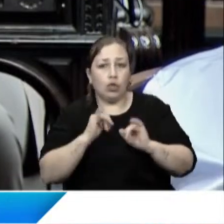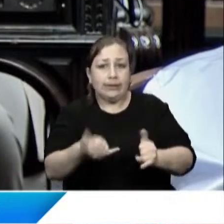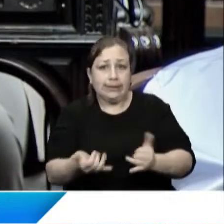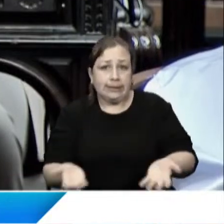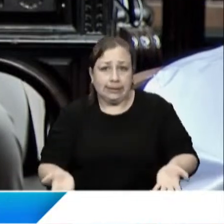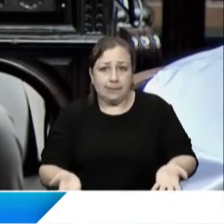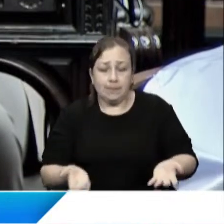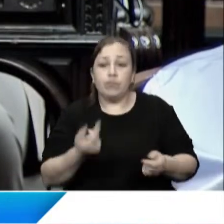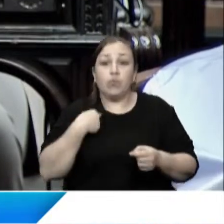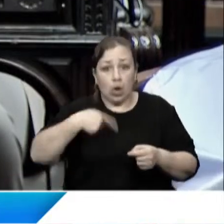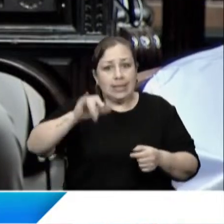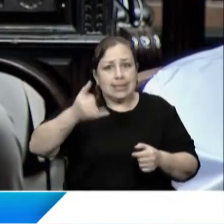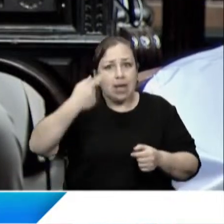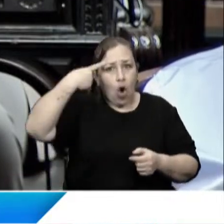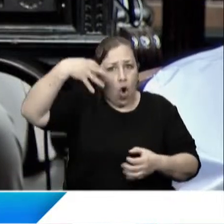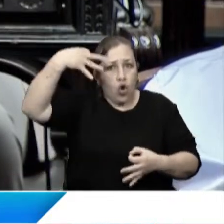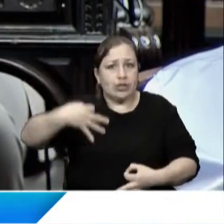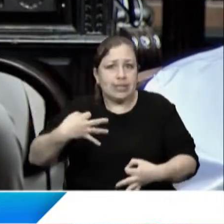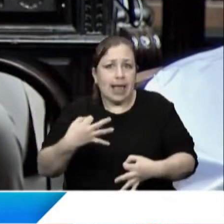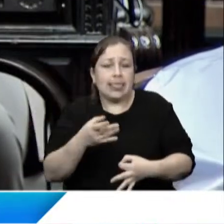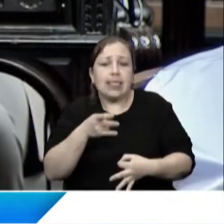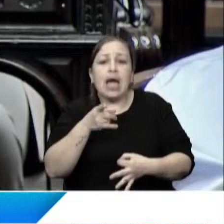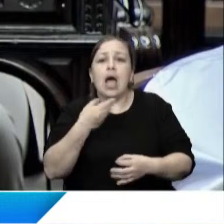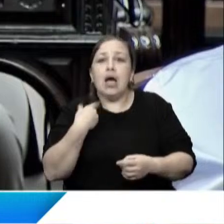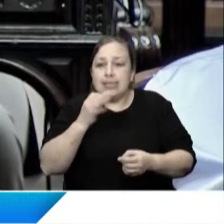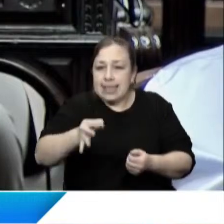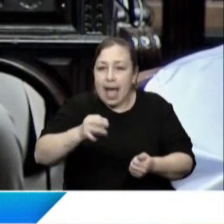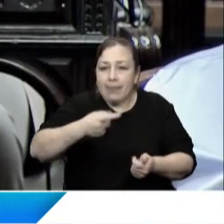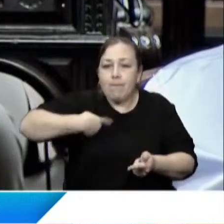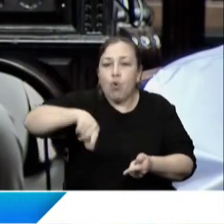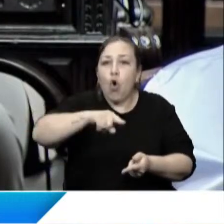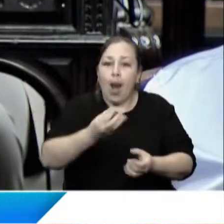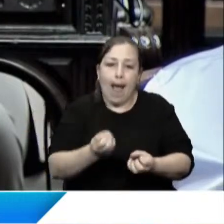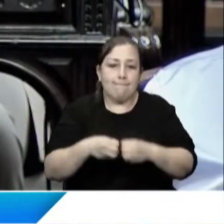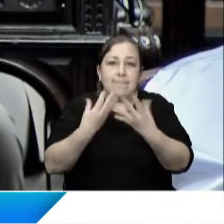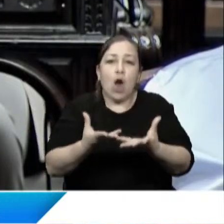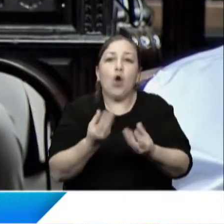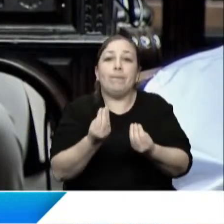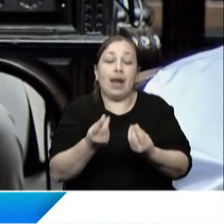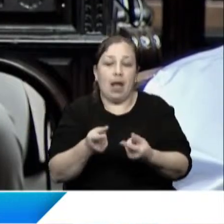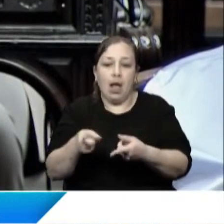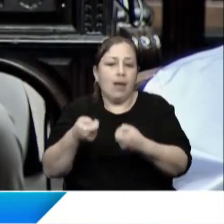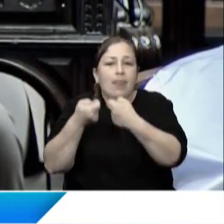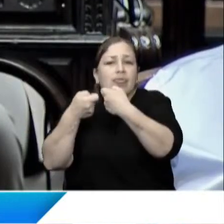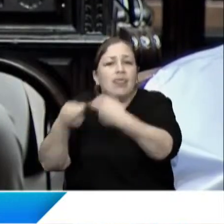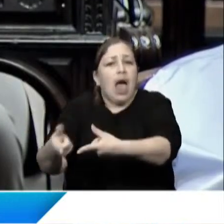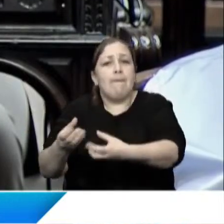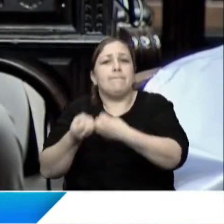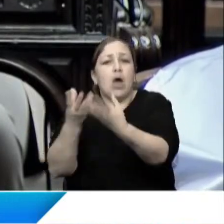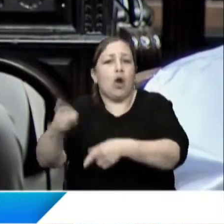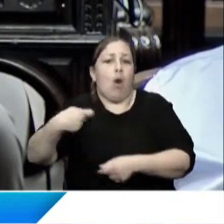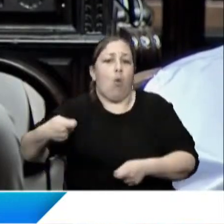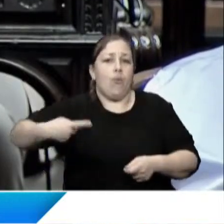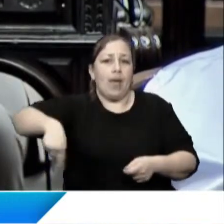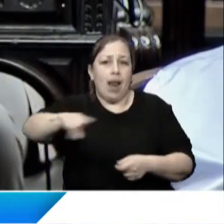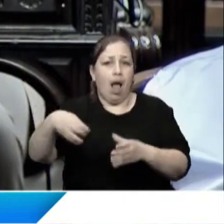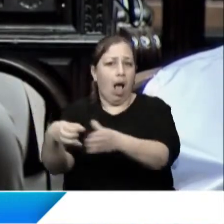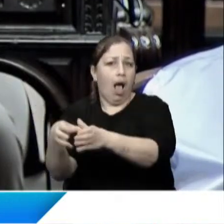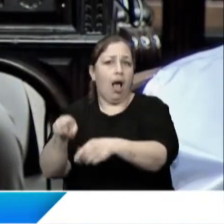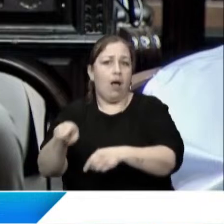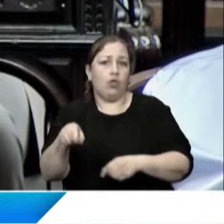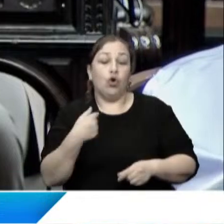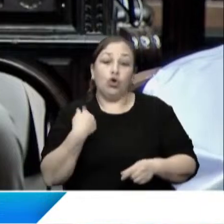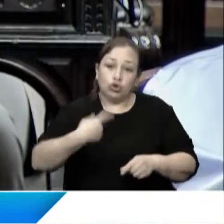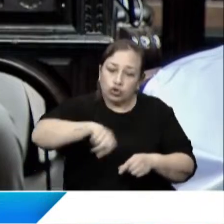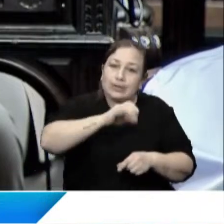hicimos conscientemente, sabiendo que era lo mejor que necesitaban nuestros jubilados. Pero también sabíamos que para aprobar